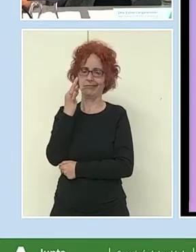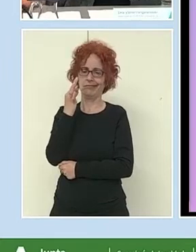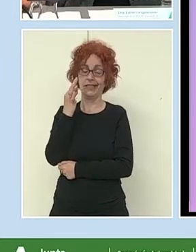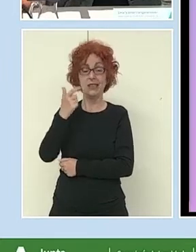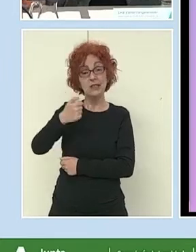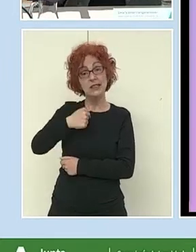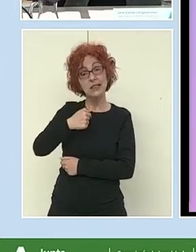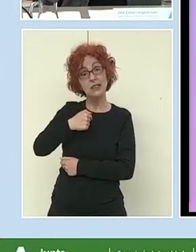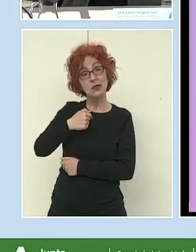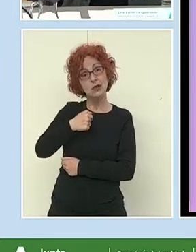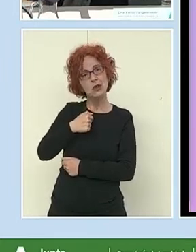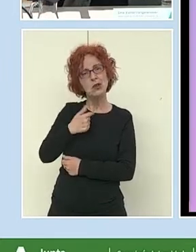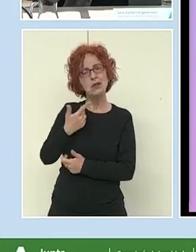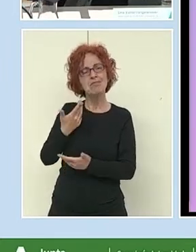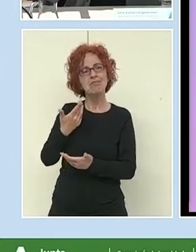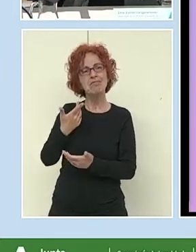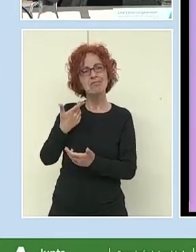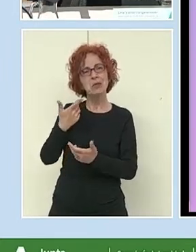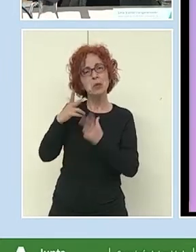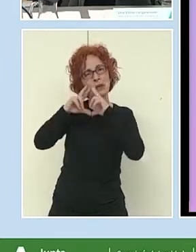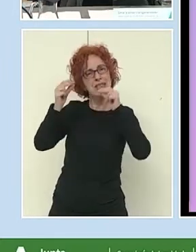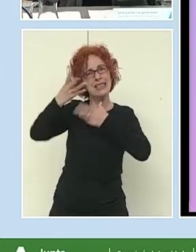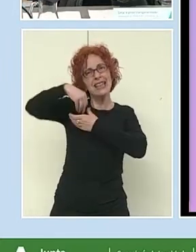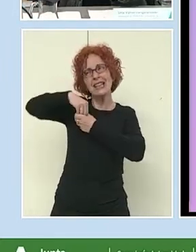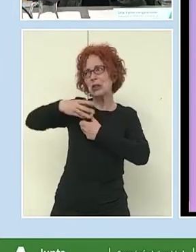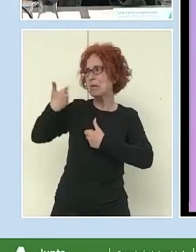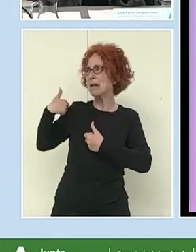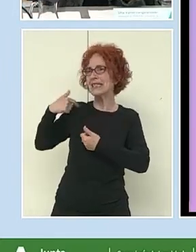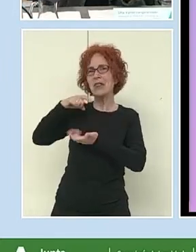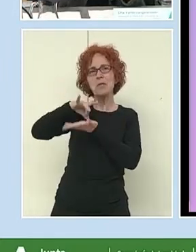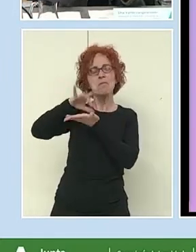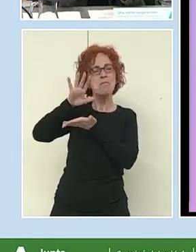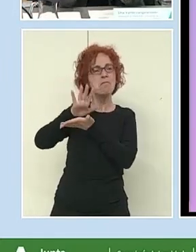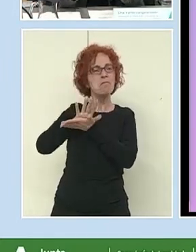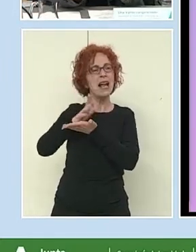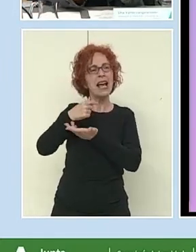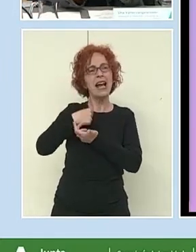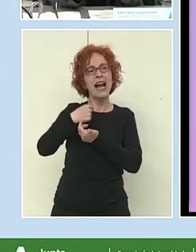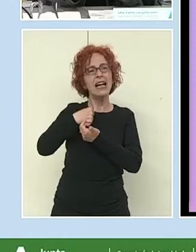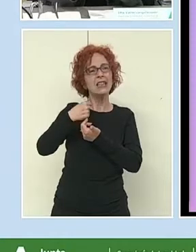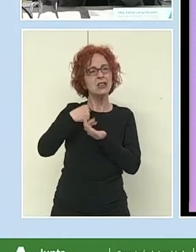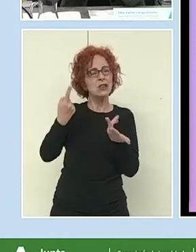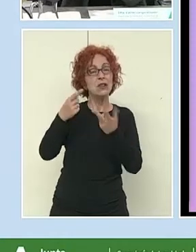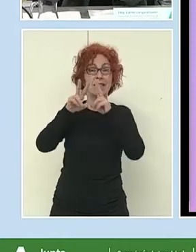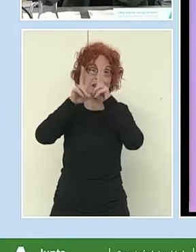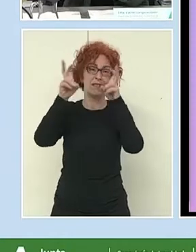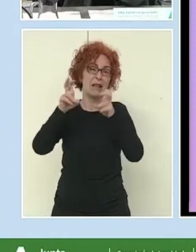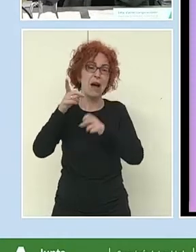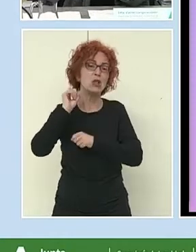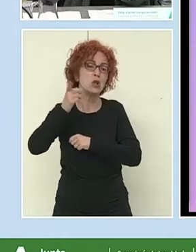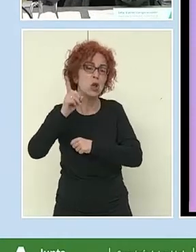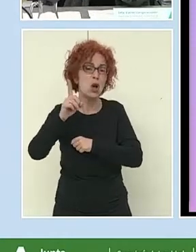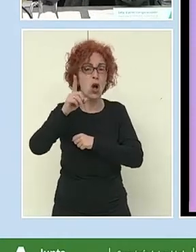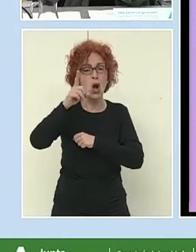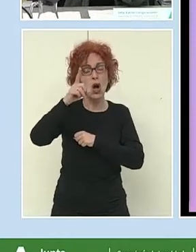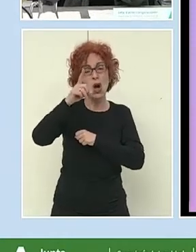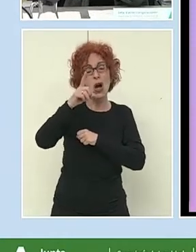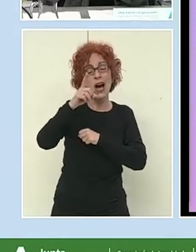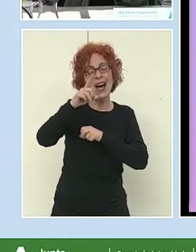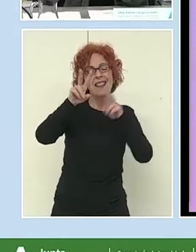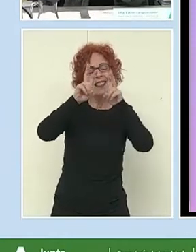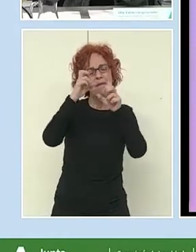y en mi carrera pues me he podido encontrar, pues ni que hablar tengo de la brecha salarial que ya hemos introducido,